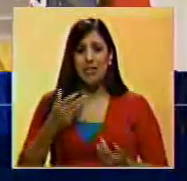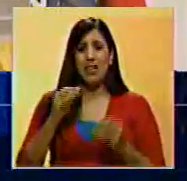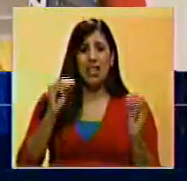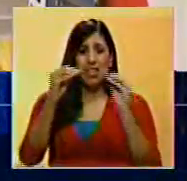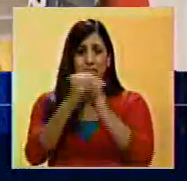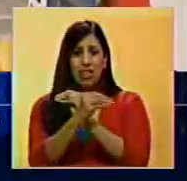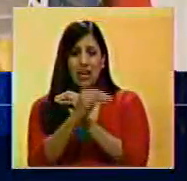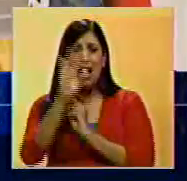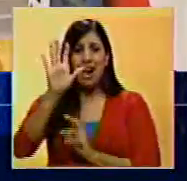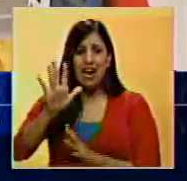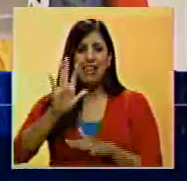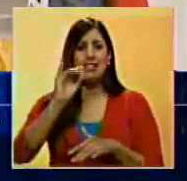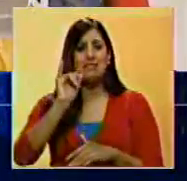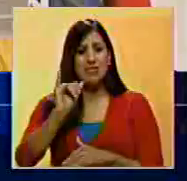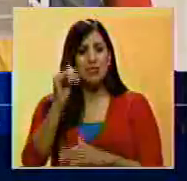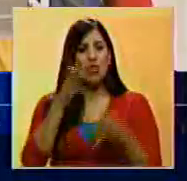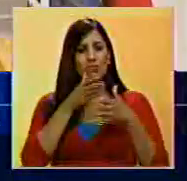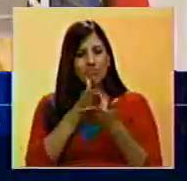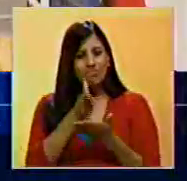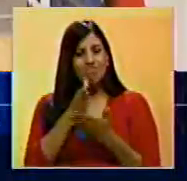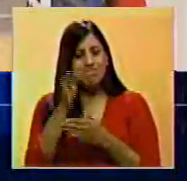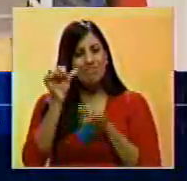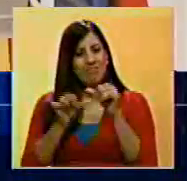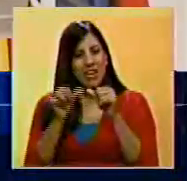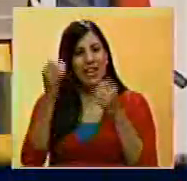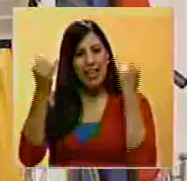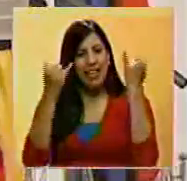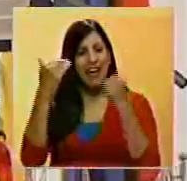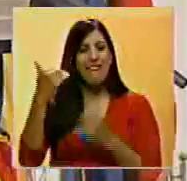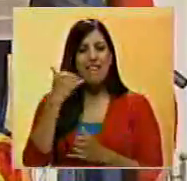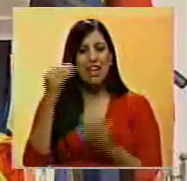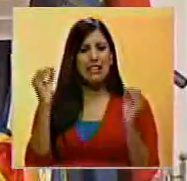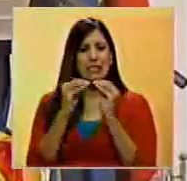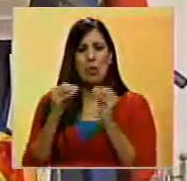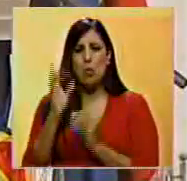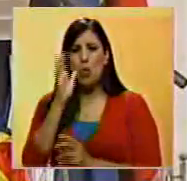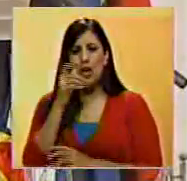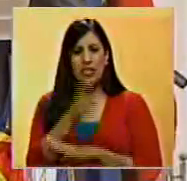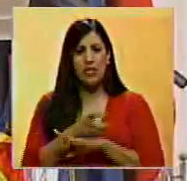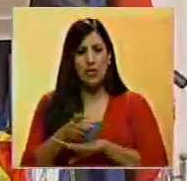contraproducente, parte de la constante improvisación y la falta de coherencia gubernamental.